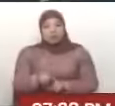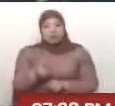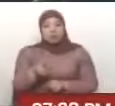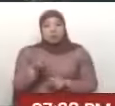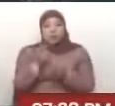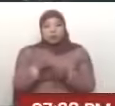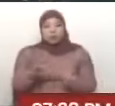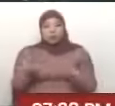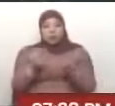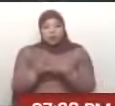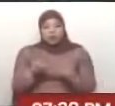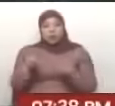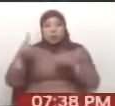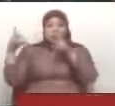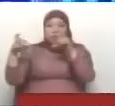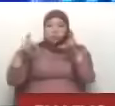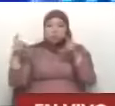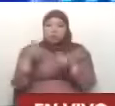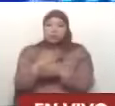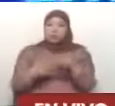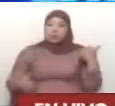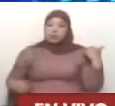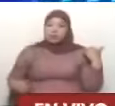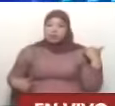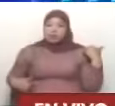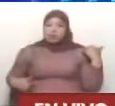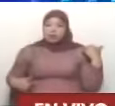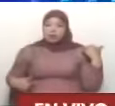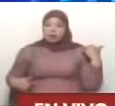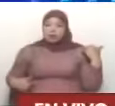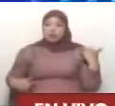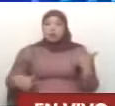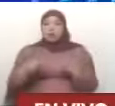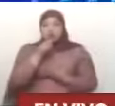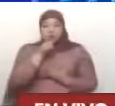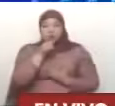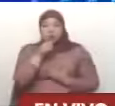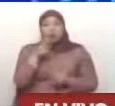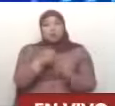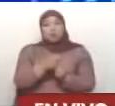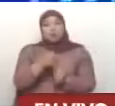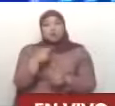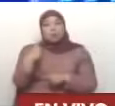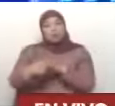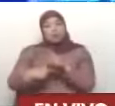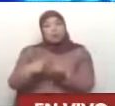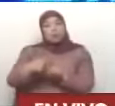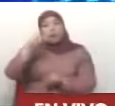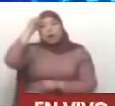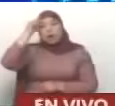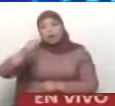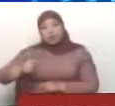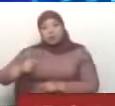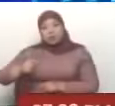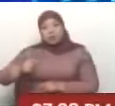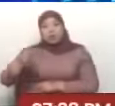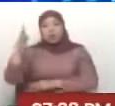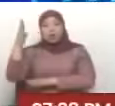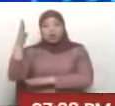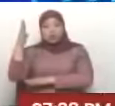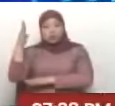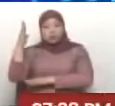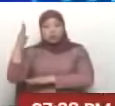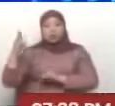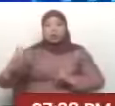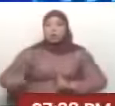estaba mencionando. Aquí está la fotografía de lo que el presidente mencionaba. Este es el malecón de Puerto Cabello y esta es la reunión con las iglesias allí en ese